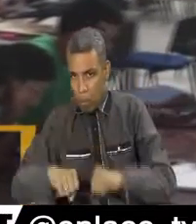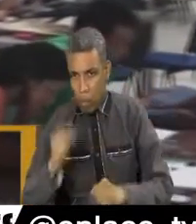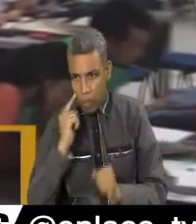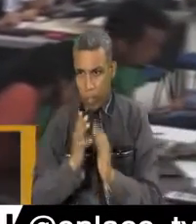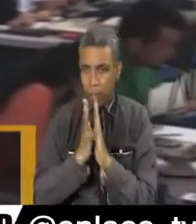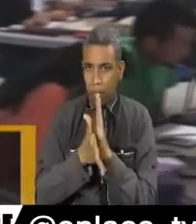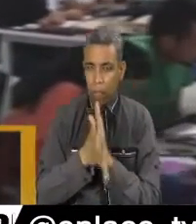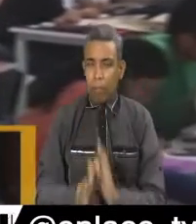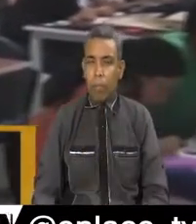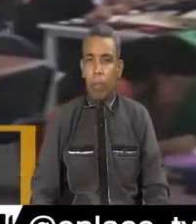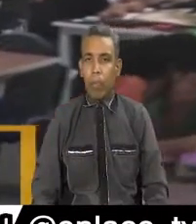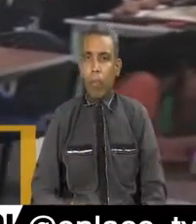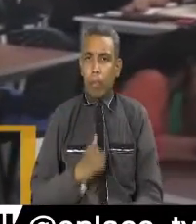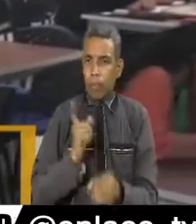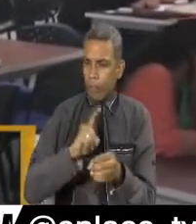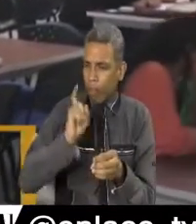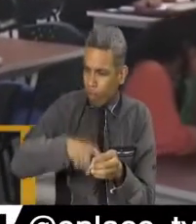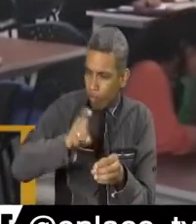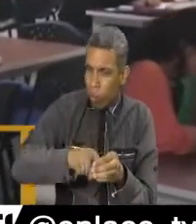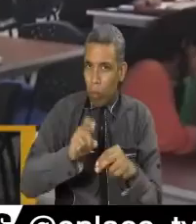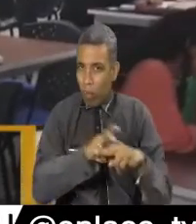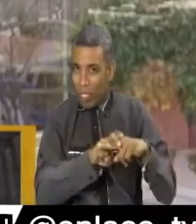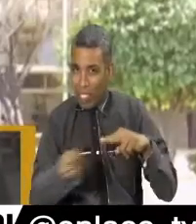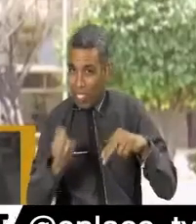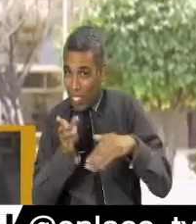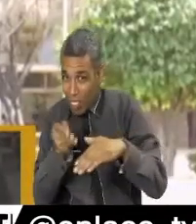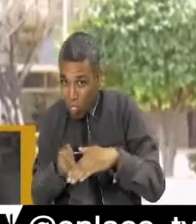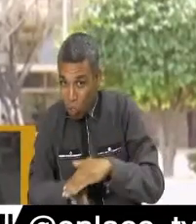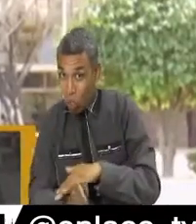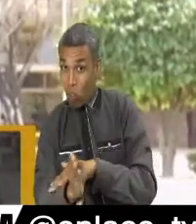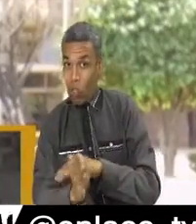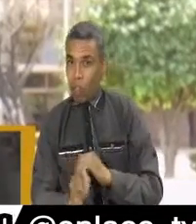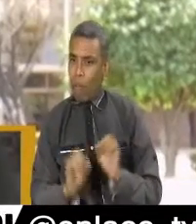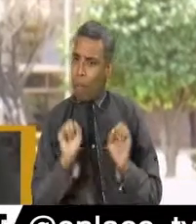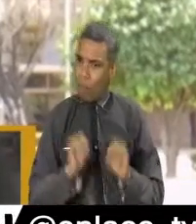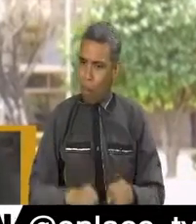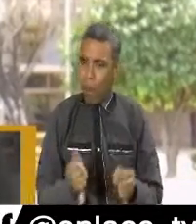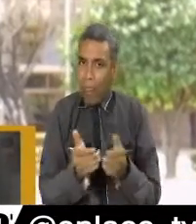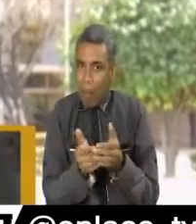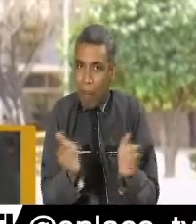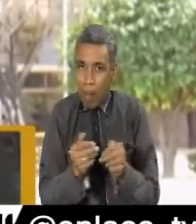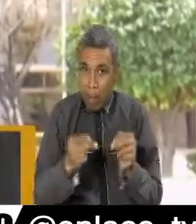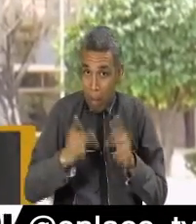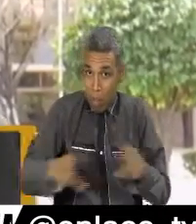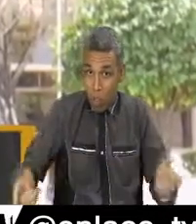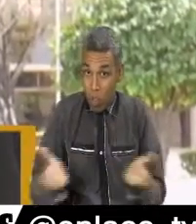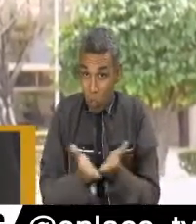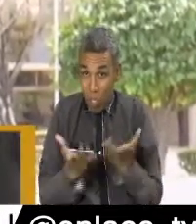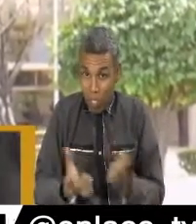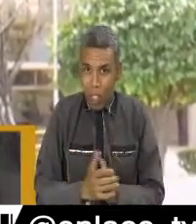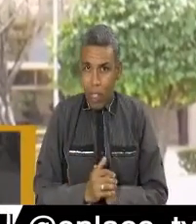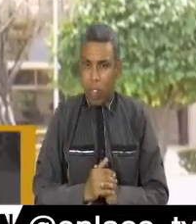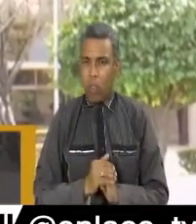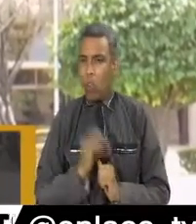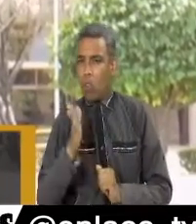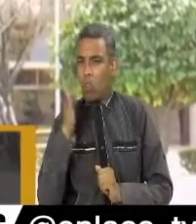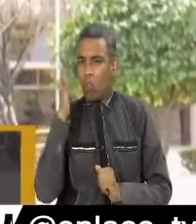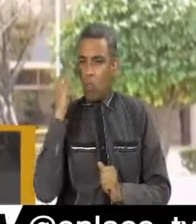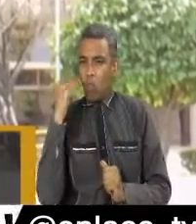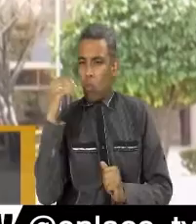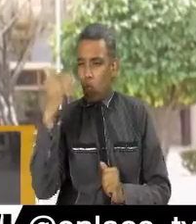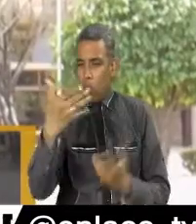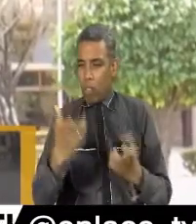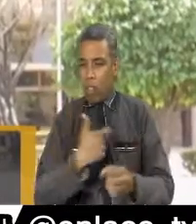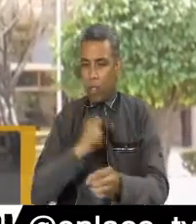esas inscripciones a nivel introductorio se convierten en la puerta de entrada para estudiantes que quieran formarse en programas de ingeniería en la modalidad de